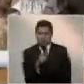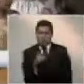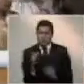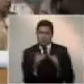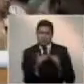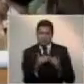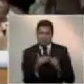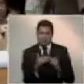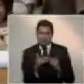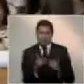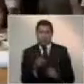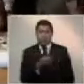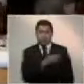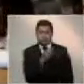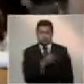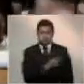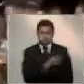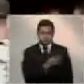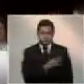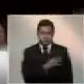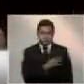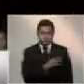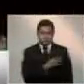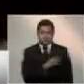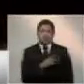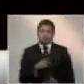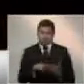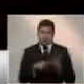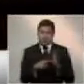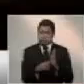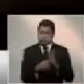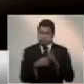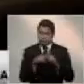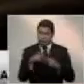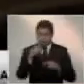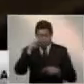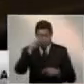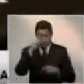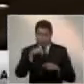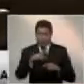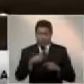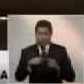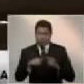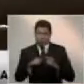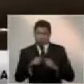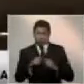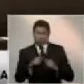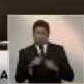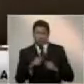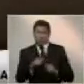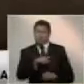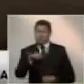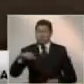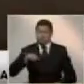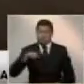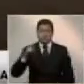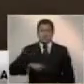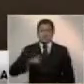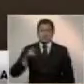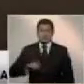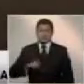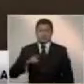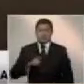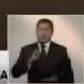vivienda. Este es un señor que tiene un prontuario por estafa, ¿no? Y nosotros necesitamos